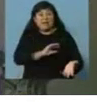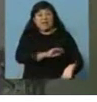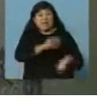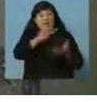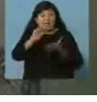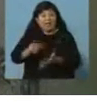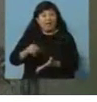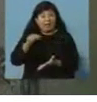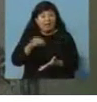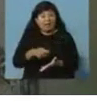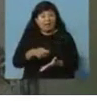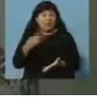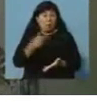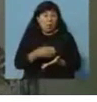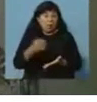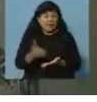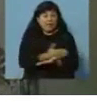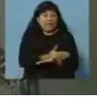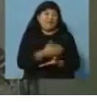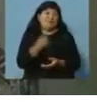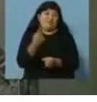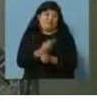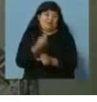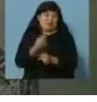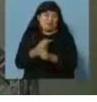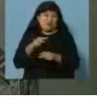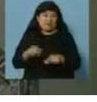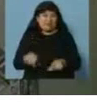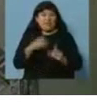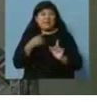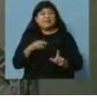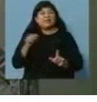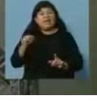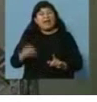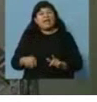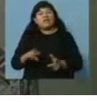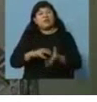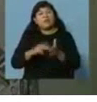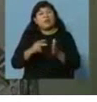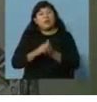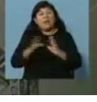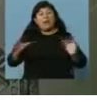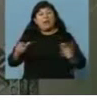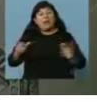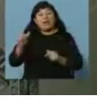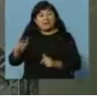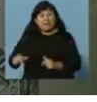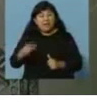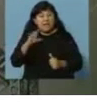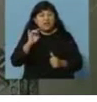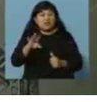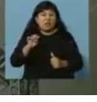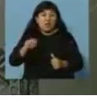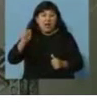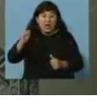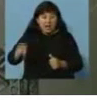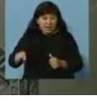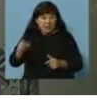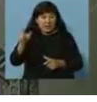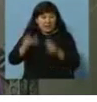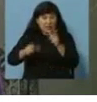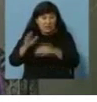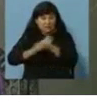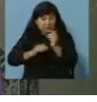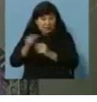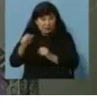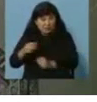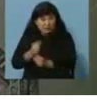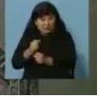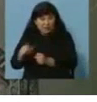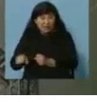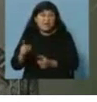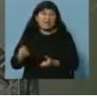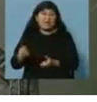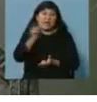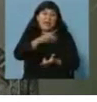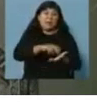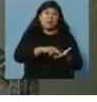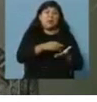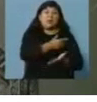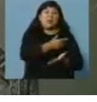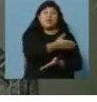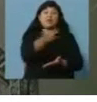sentido no sólo afecta al sector de la construcción sino a la la sociedad y la verdad que debemos